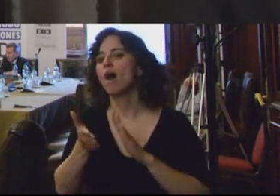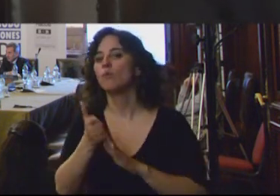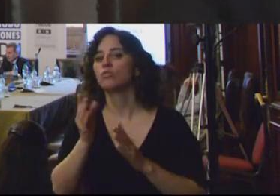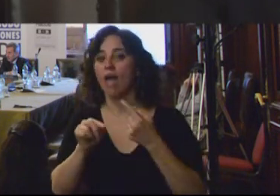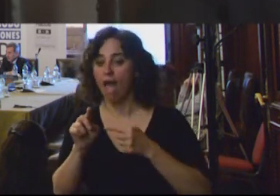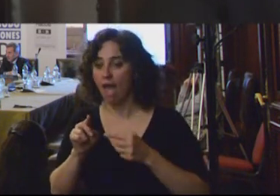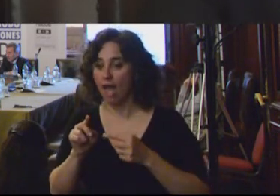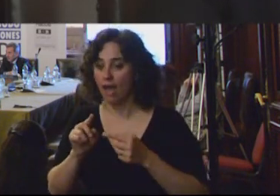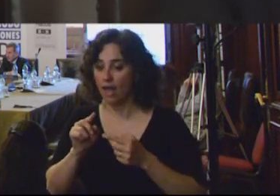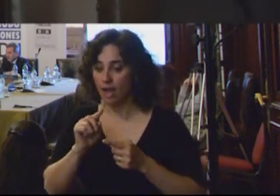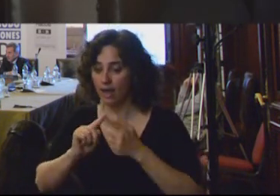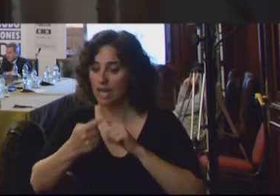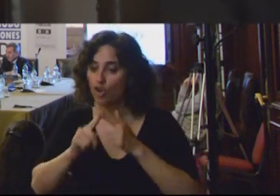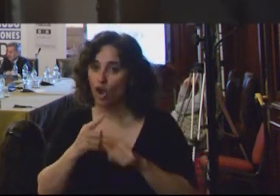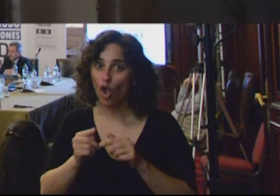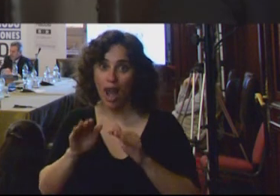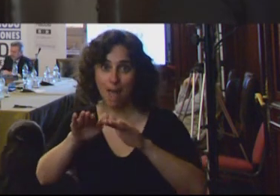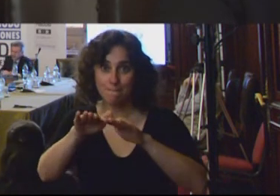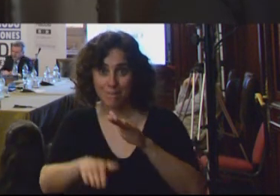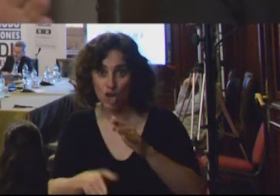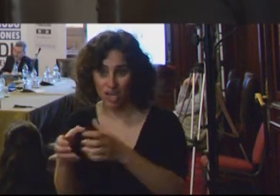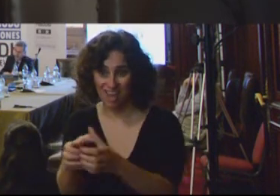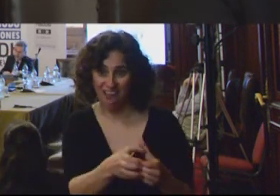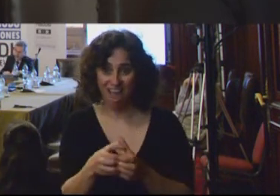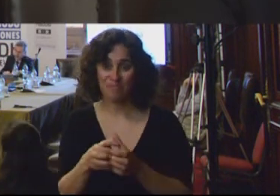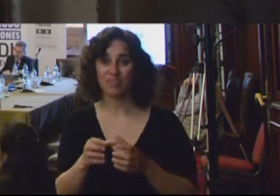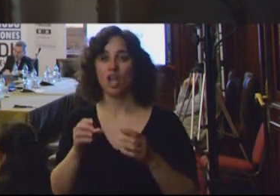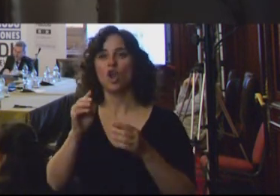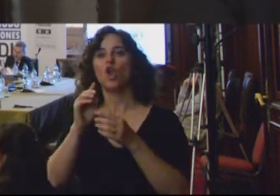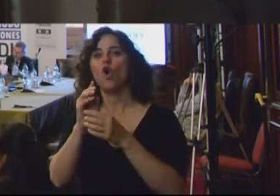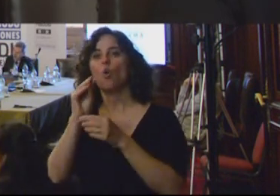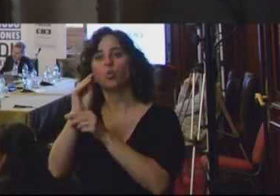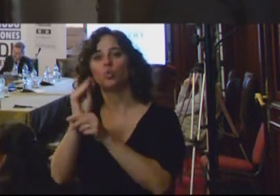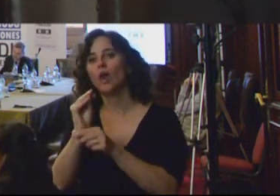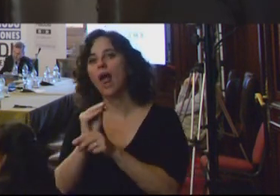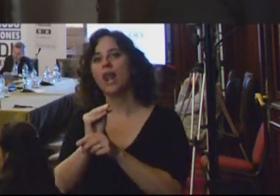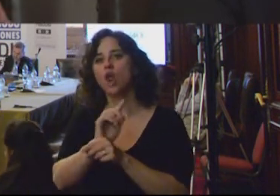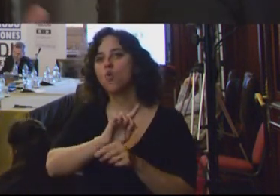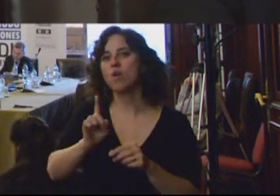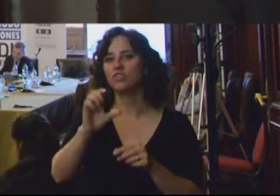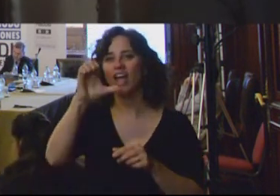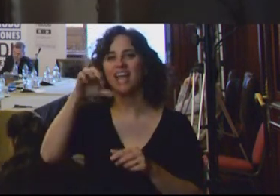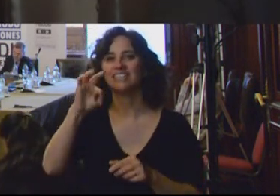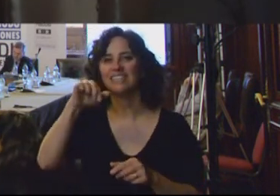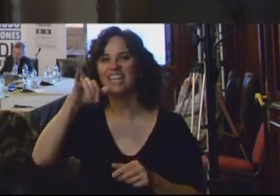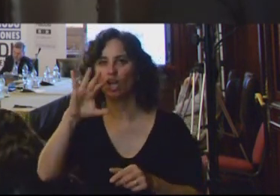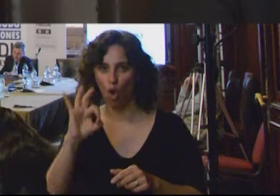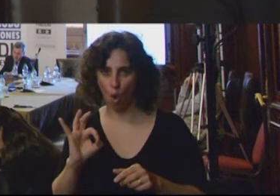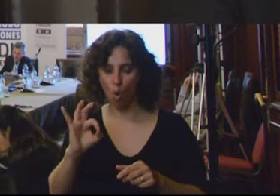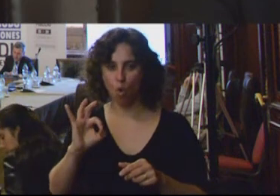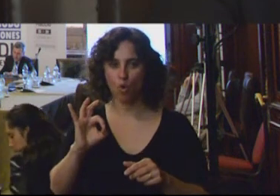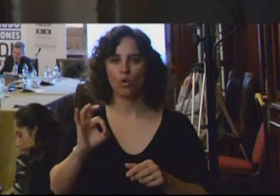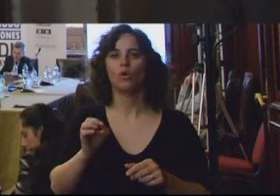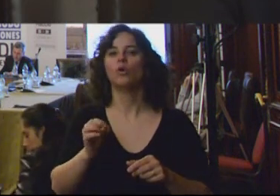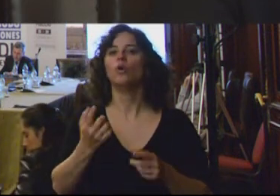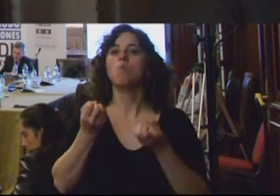minorías. Pero lo intercultural no es lo étnico, no es el folclore.